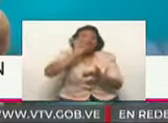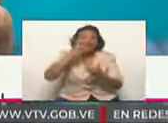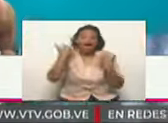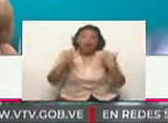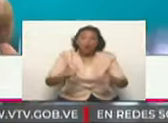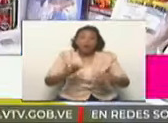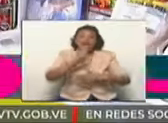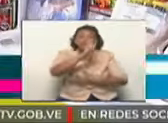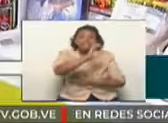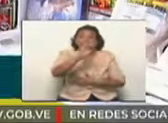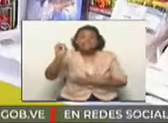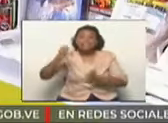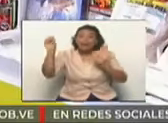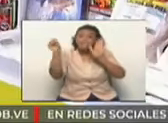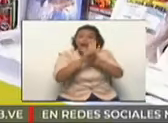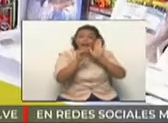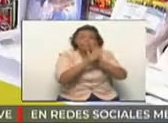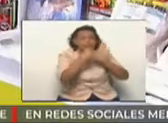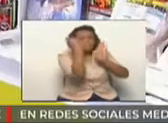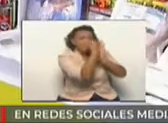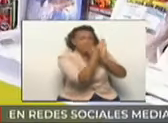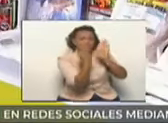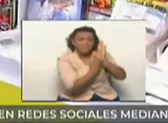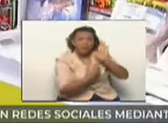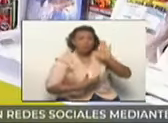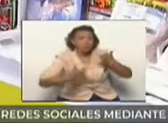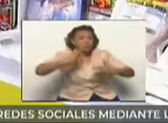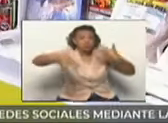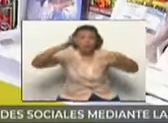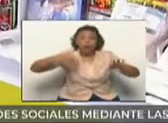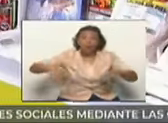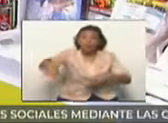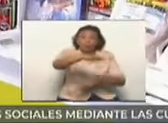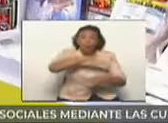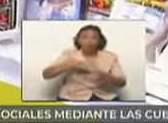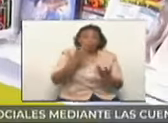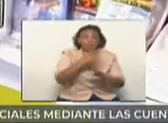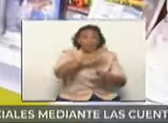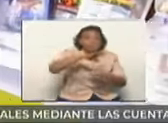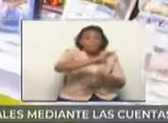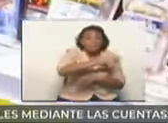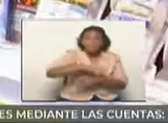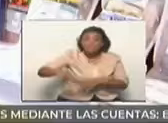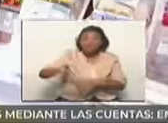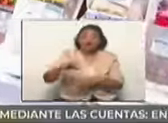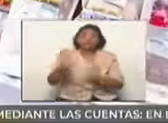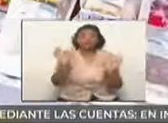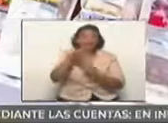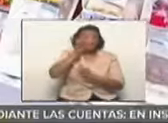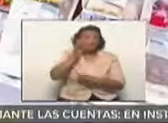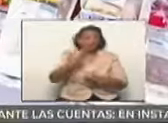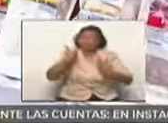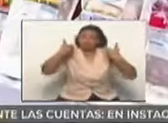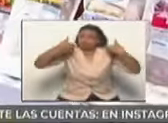más de 500 marcas de café hecho en Venezuela, en la tierra venezolana. El renacer de la economía.